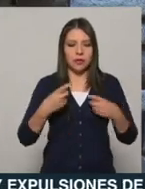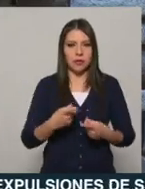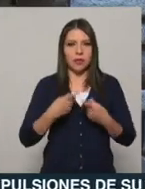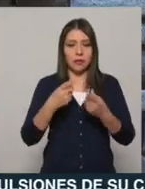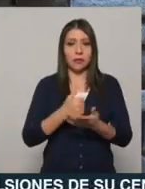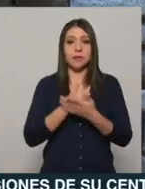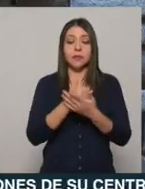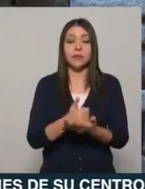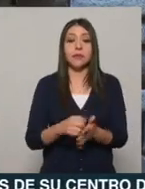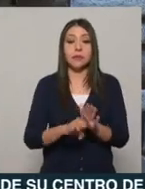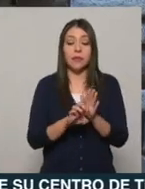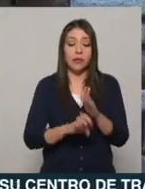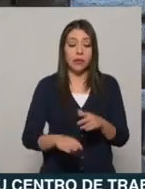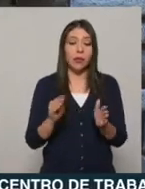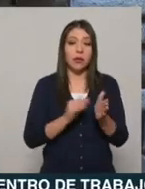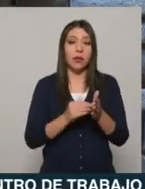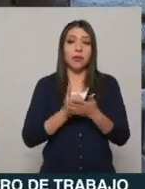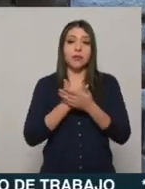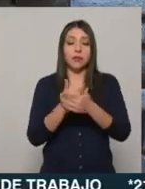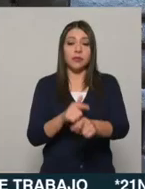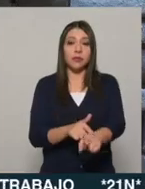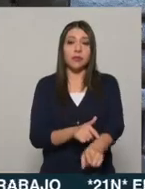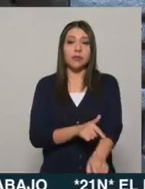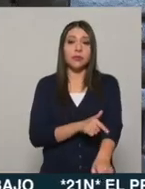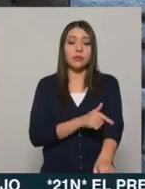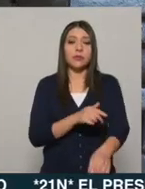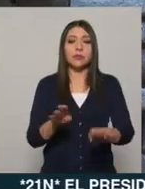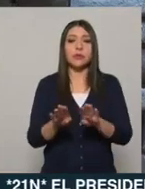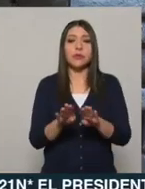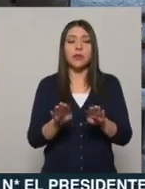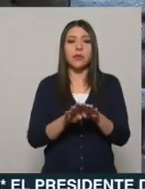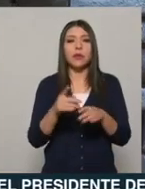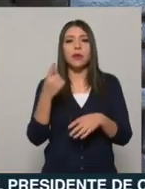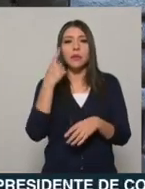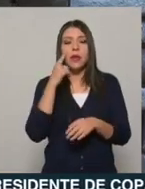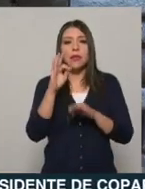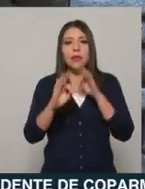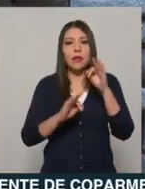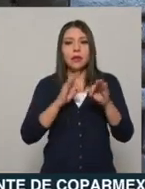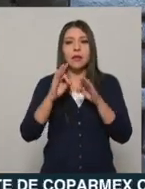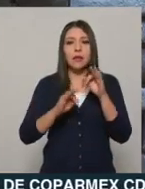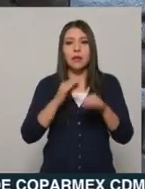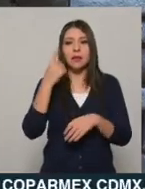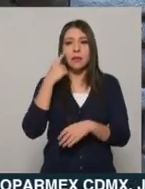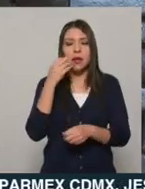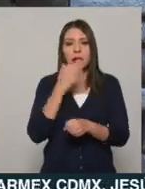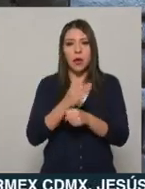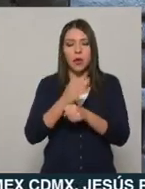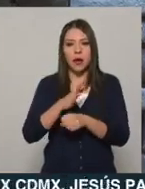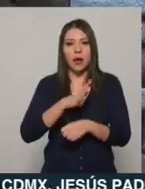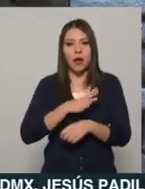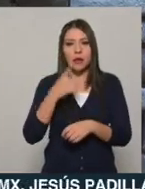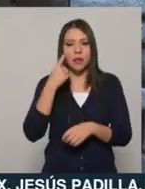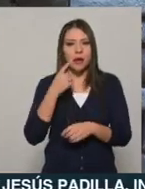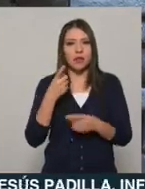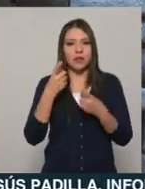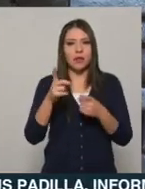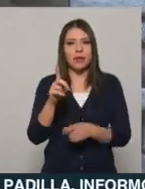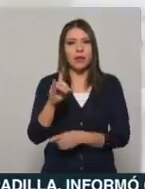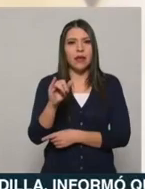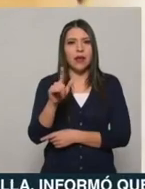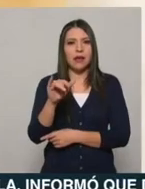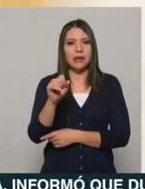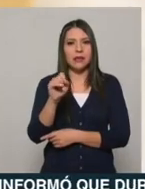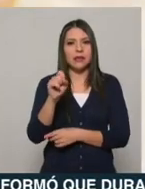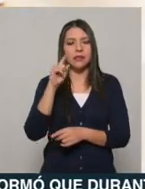a este paciente eternamente en una lista de espera en diálisis o hemodiálisis, que son los tratamientos para tratar estas enfermedades, son los actuales, pero